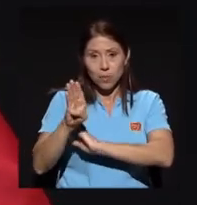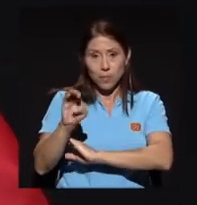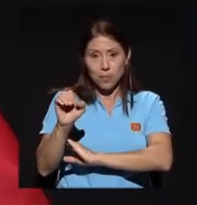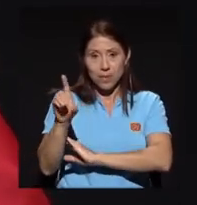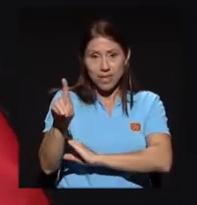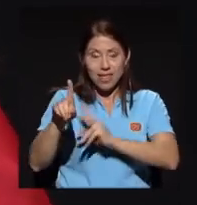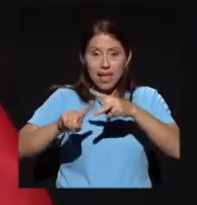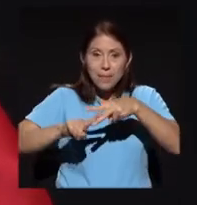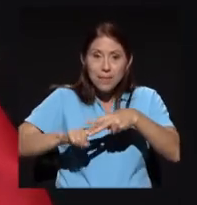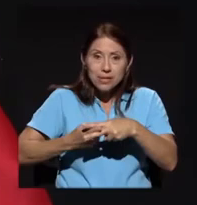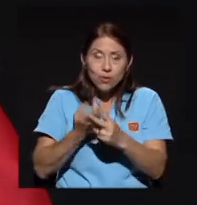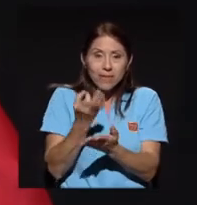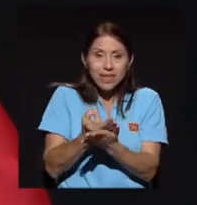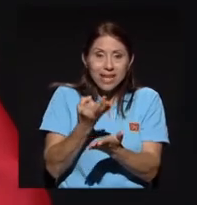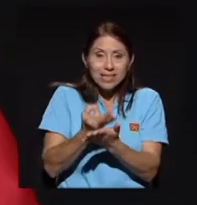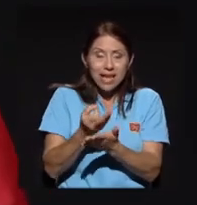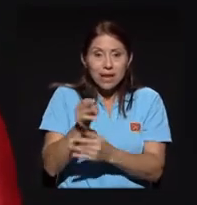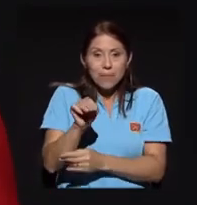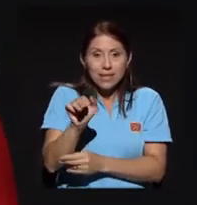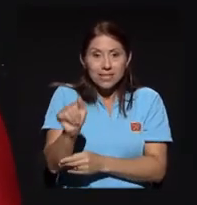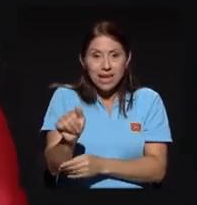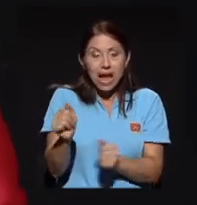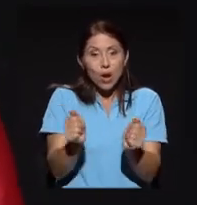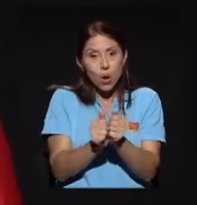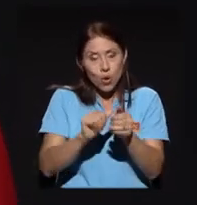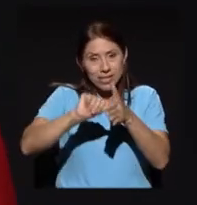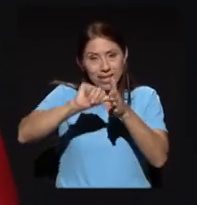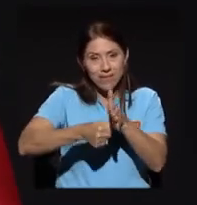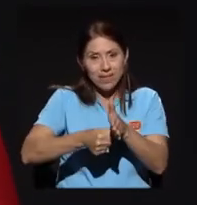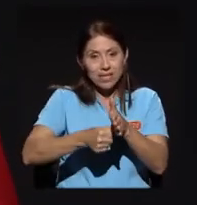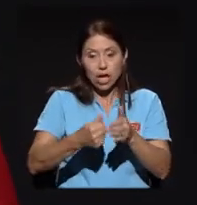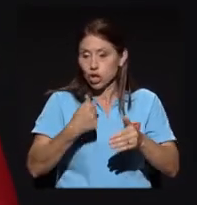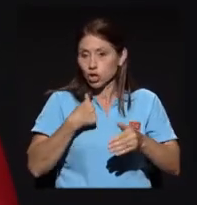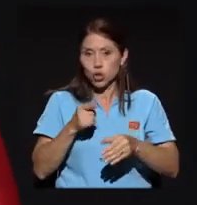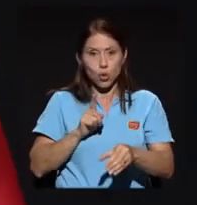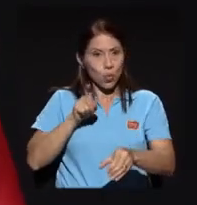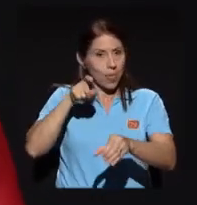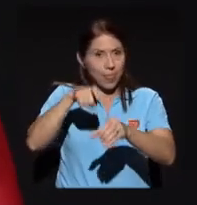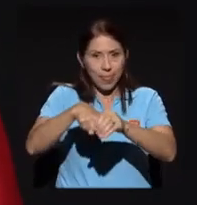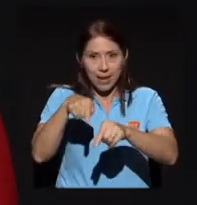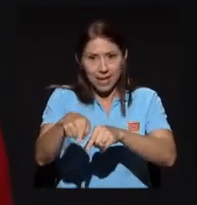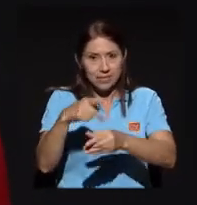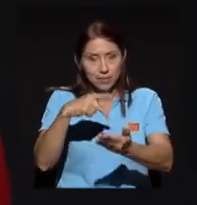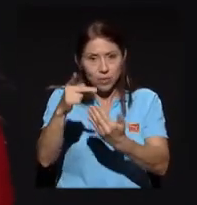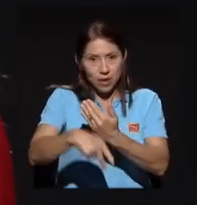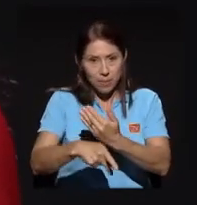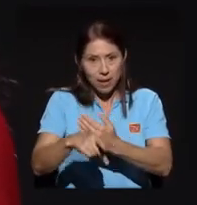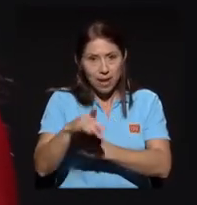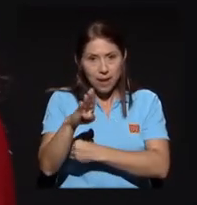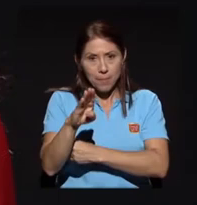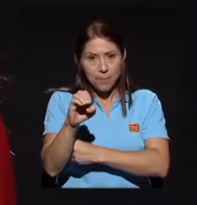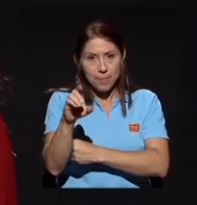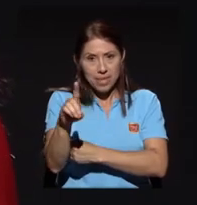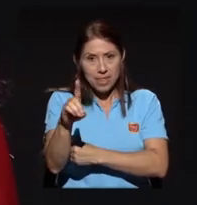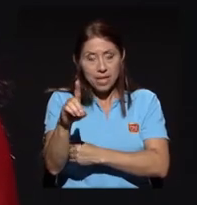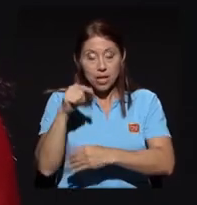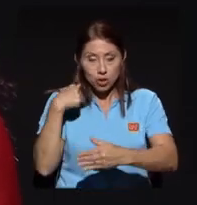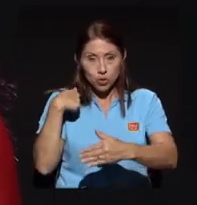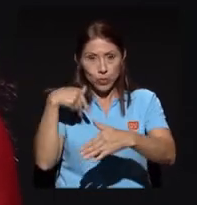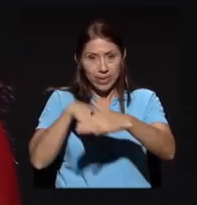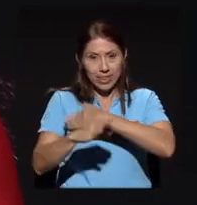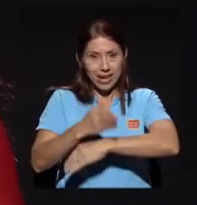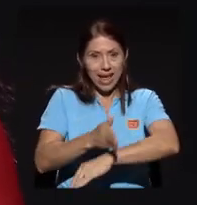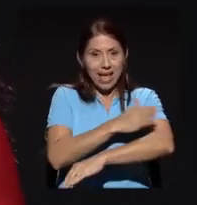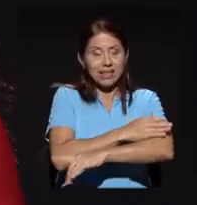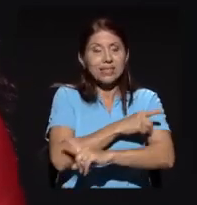con ese énfasis. Entonces yo me aproveché, aunque no entré en el programa del BID, entré antes, aproveché varios de los cursos